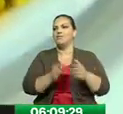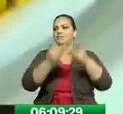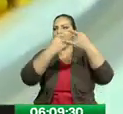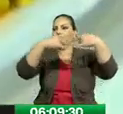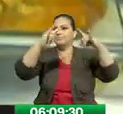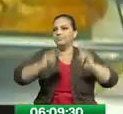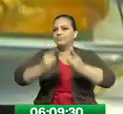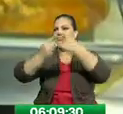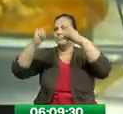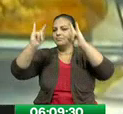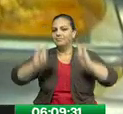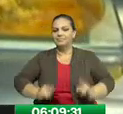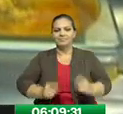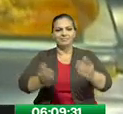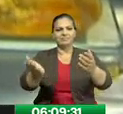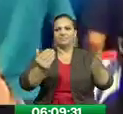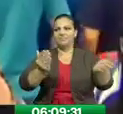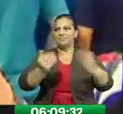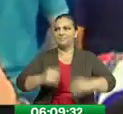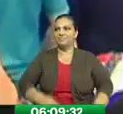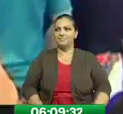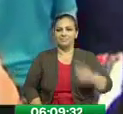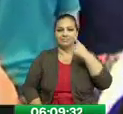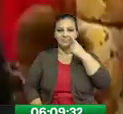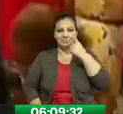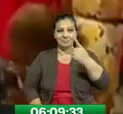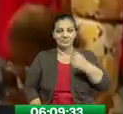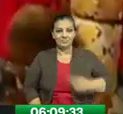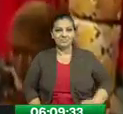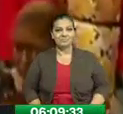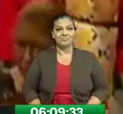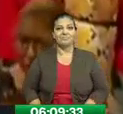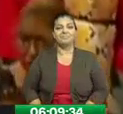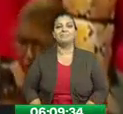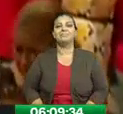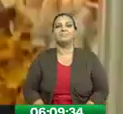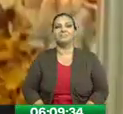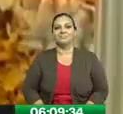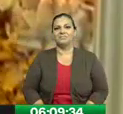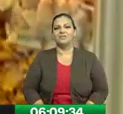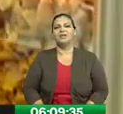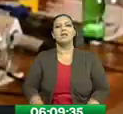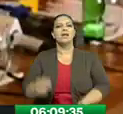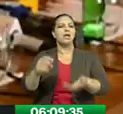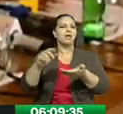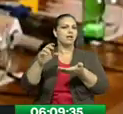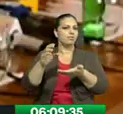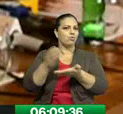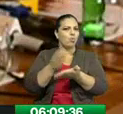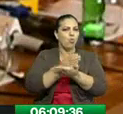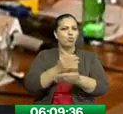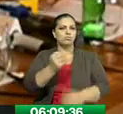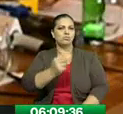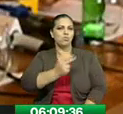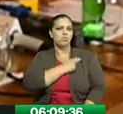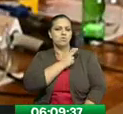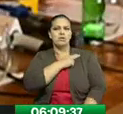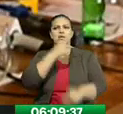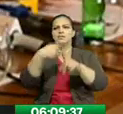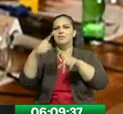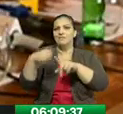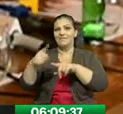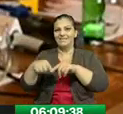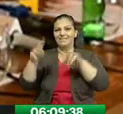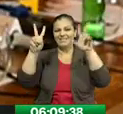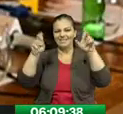sí sí mismos todos esos elementos más el aporte de la cadena a las universidades están involucradas a esto hacer